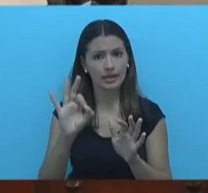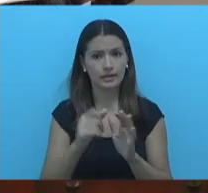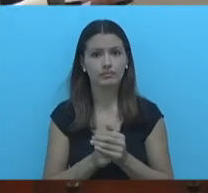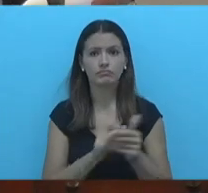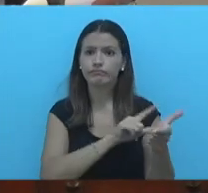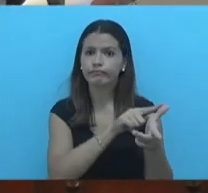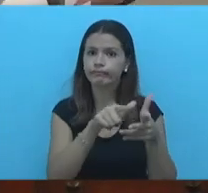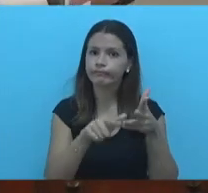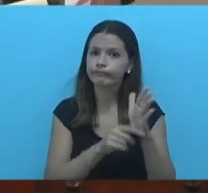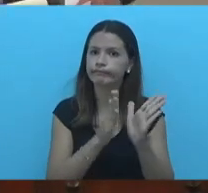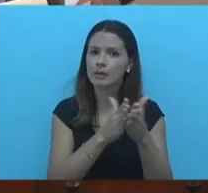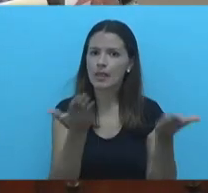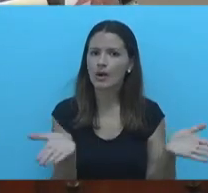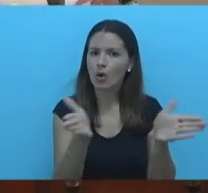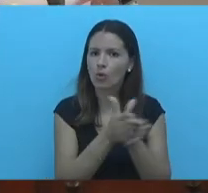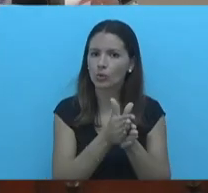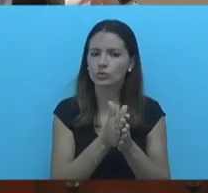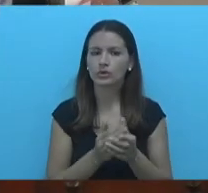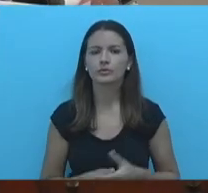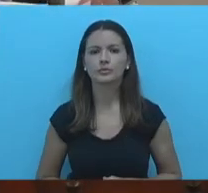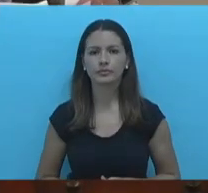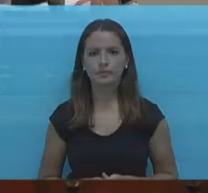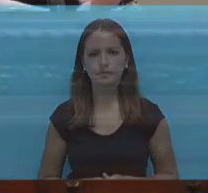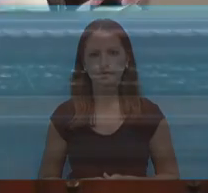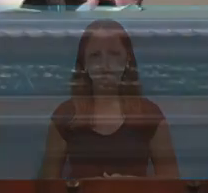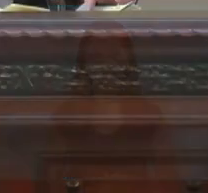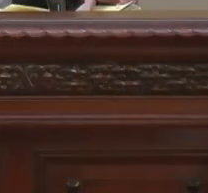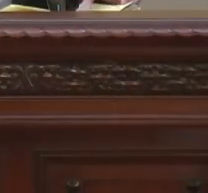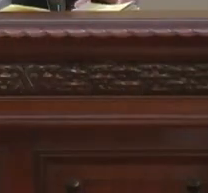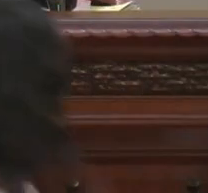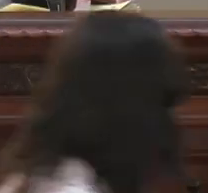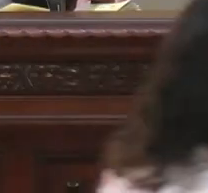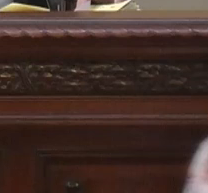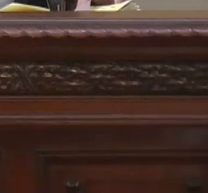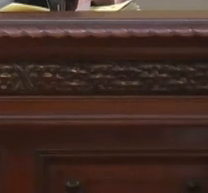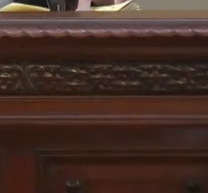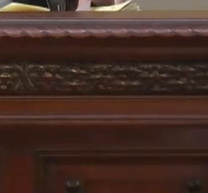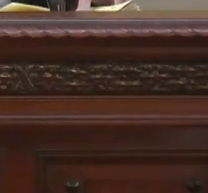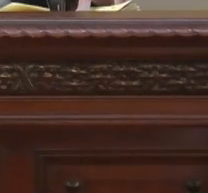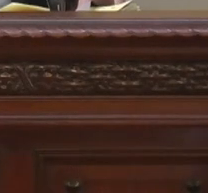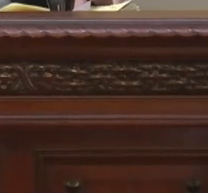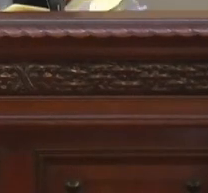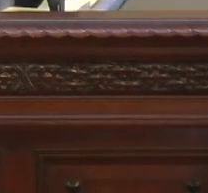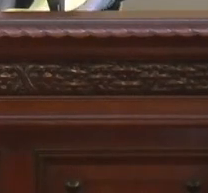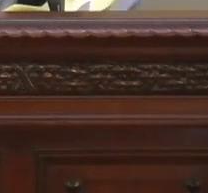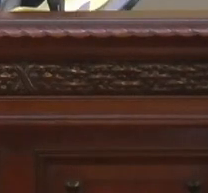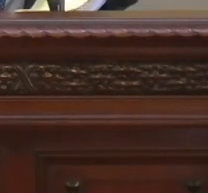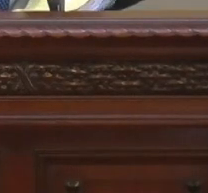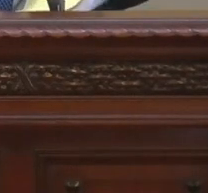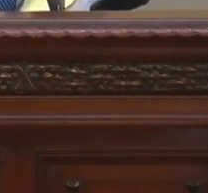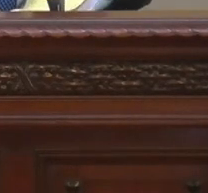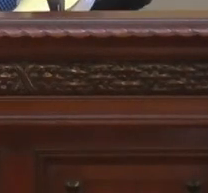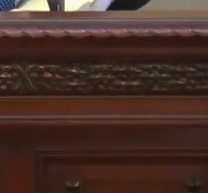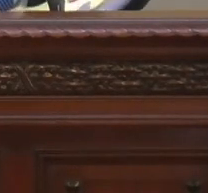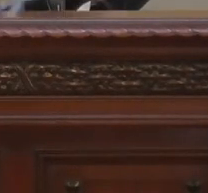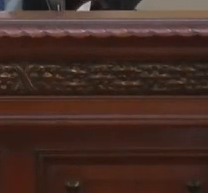33.630. Bien, a votación el tratamiento sobre tablas, aprobado. Diputado Galdiano, tiene usted la palabra. Gracias, señor presidente. Para